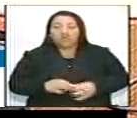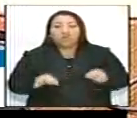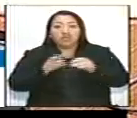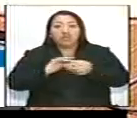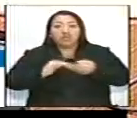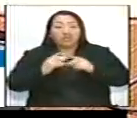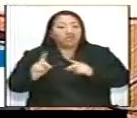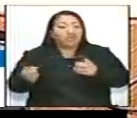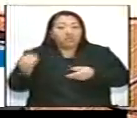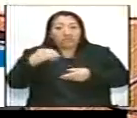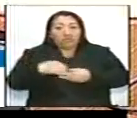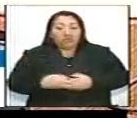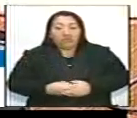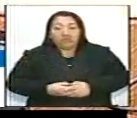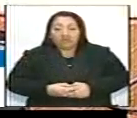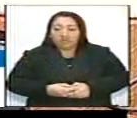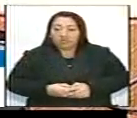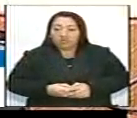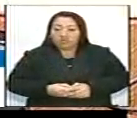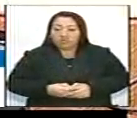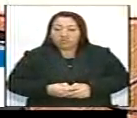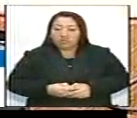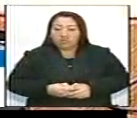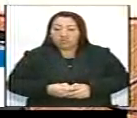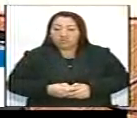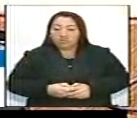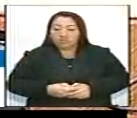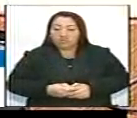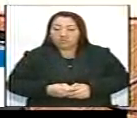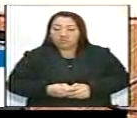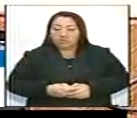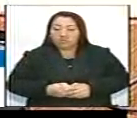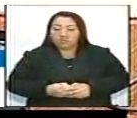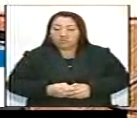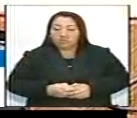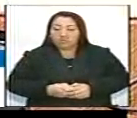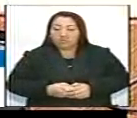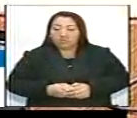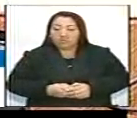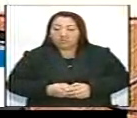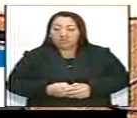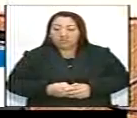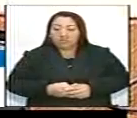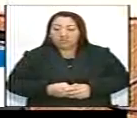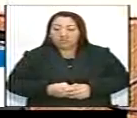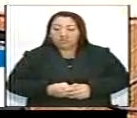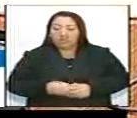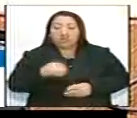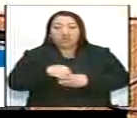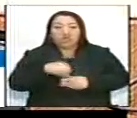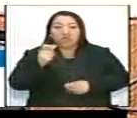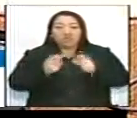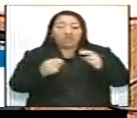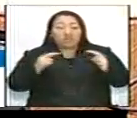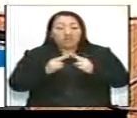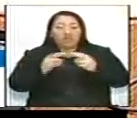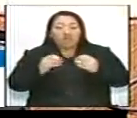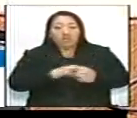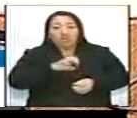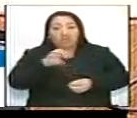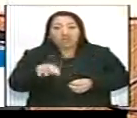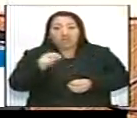involucrada en el seguimiento, en el acompañamiento, en la identificación de las personas que conoce, porque ellos son